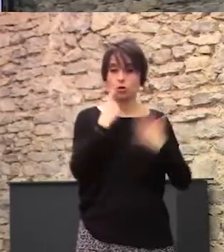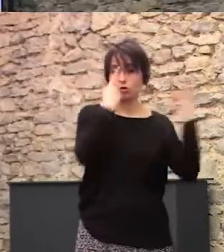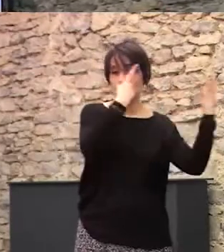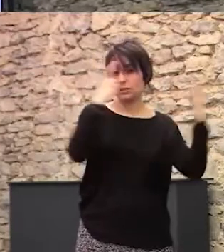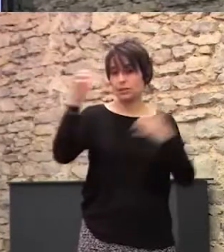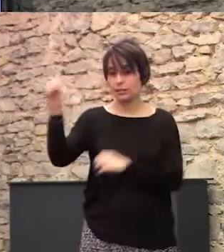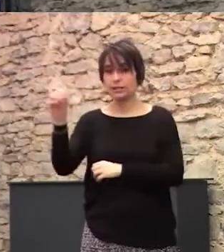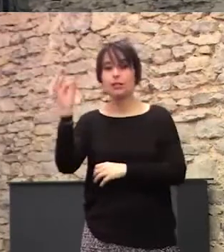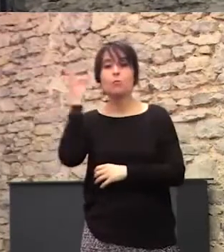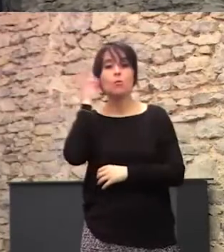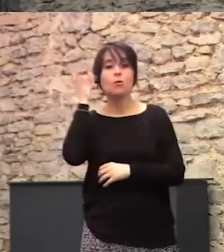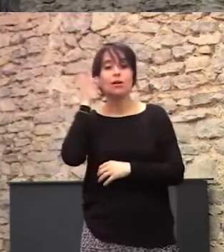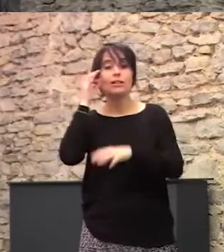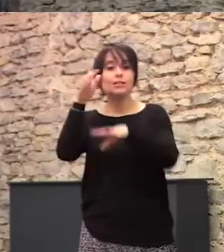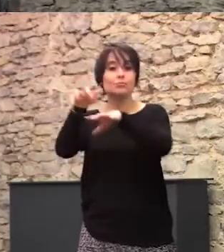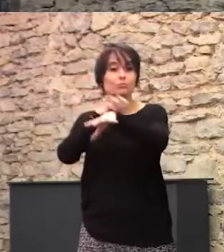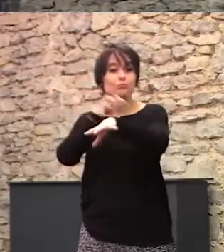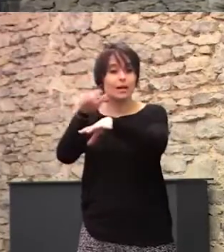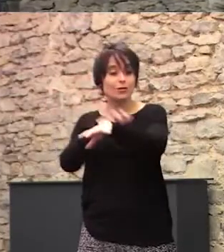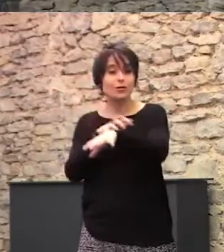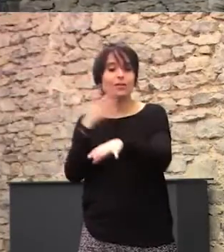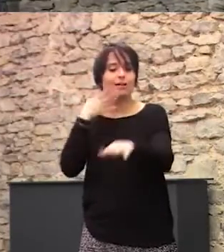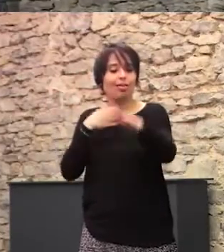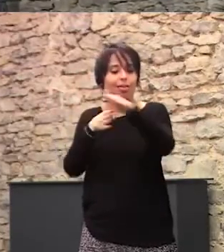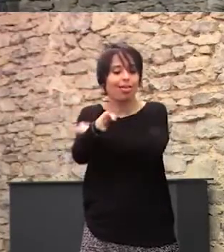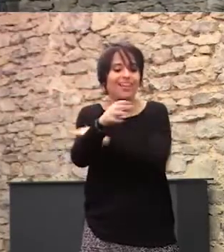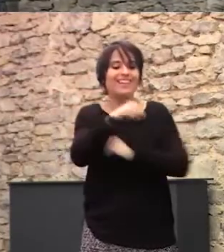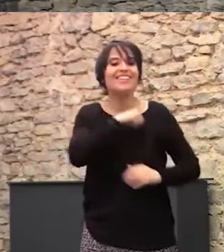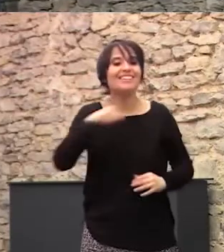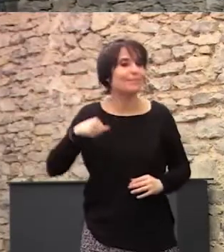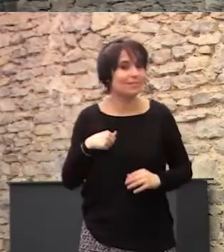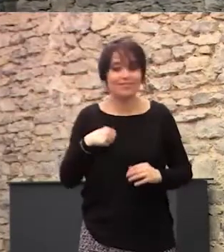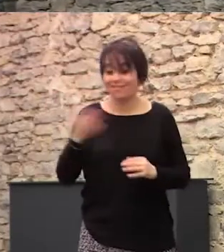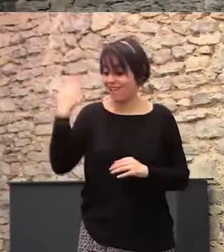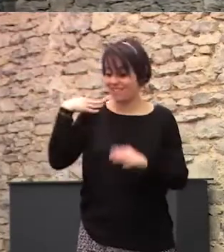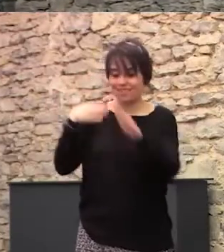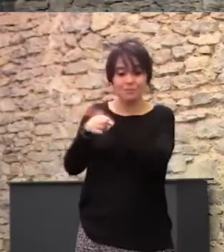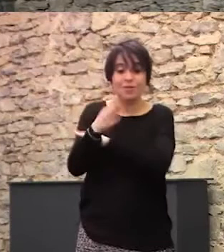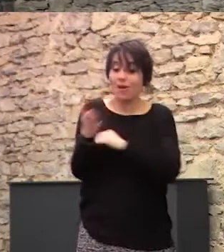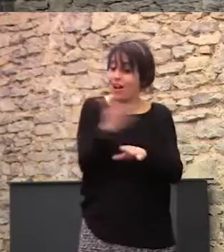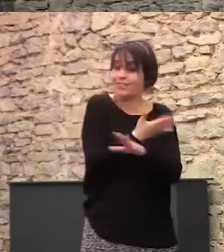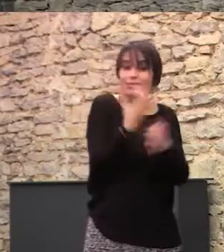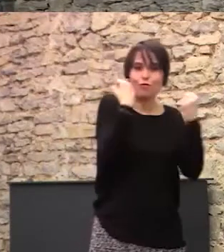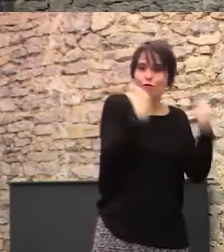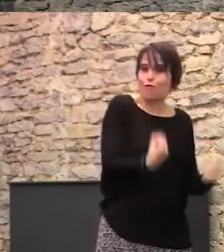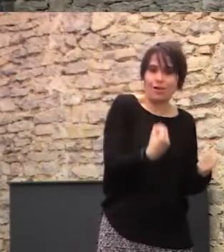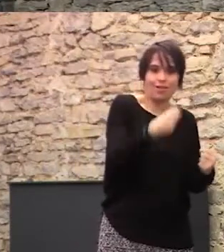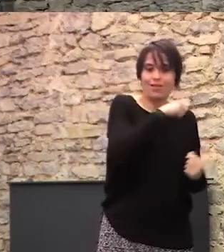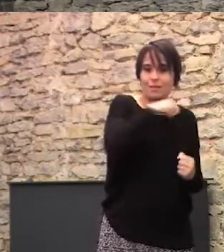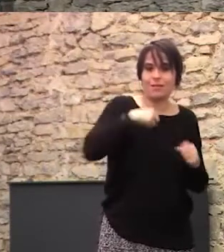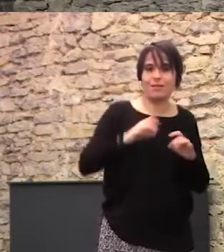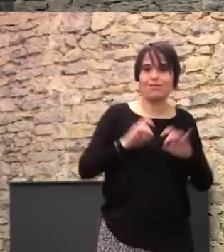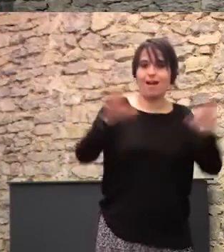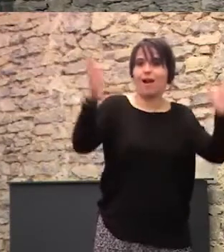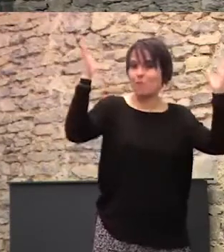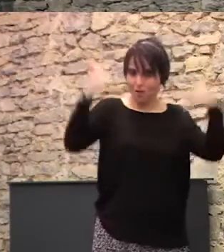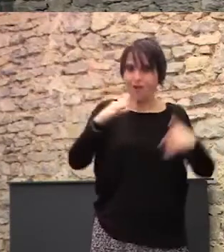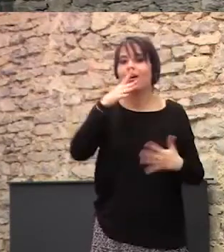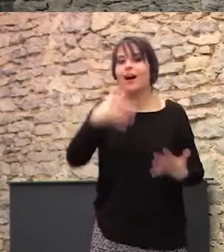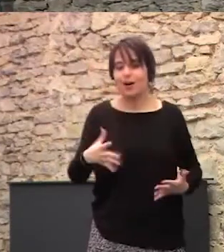la mayoría de los países ha accedido a la independencia, no habían tenido la fuerza, ¿no?, de poder llegar a esto. Pero sí